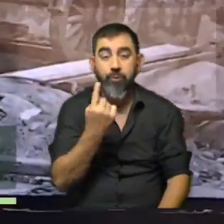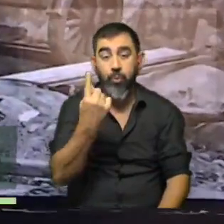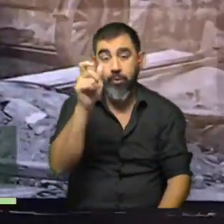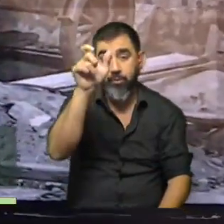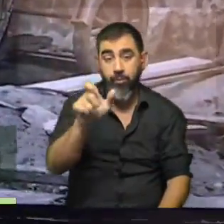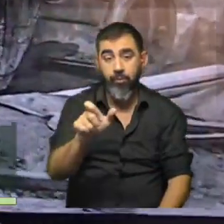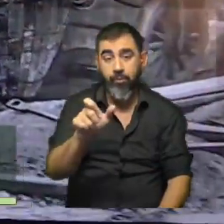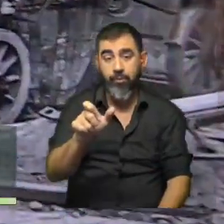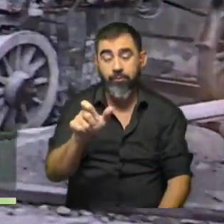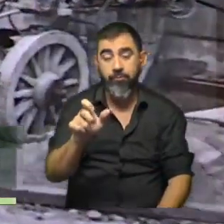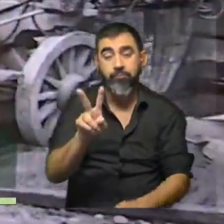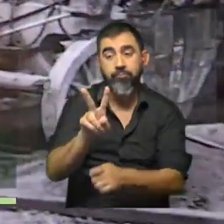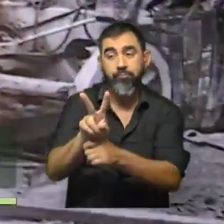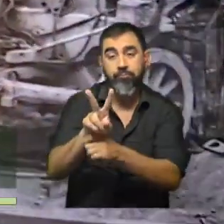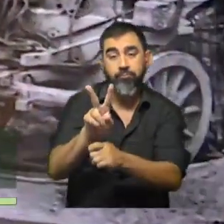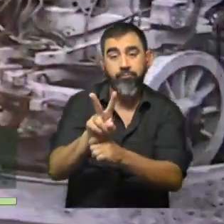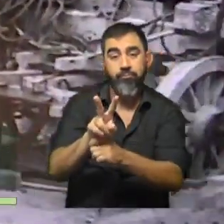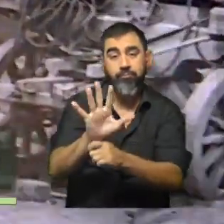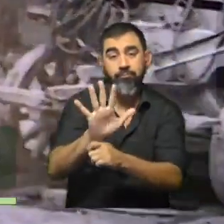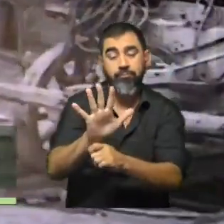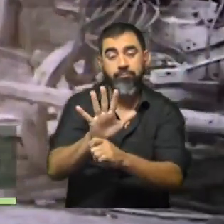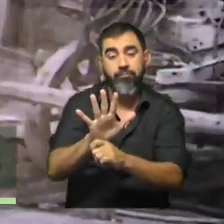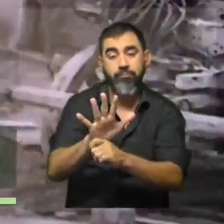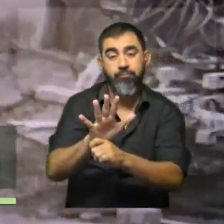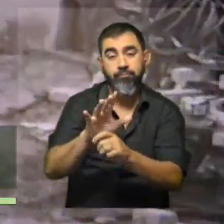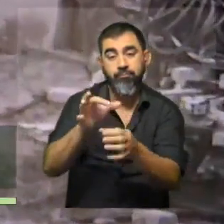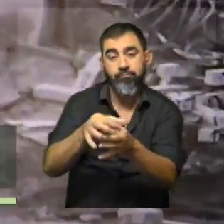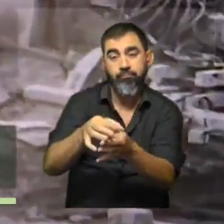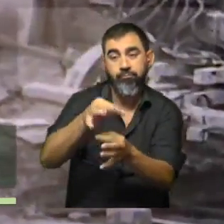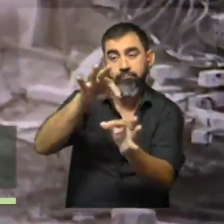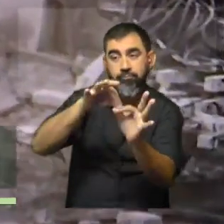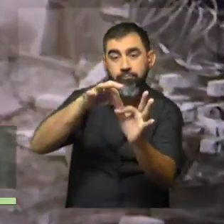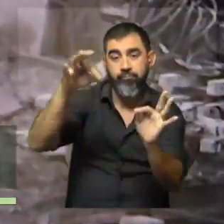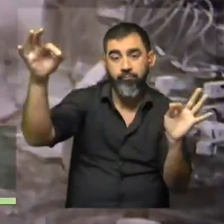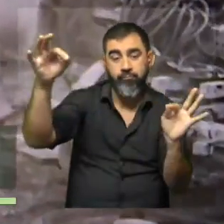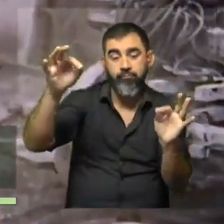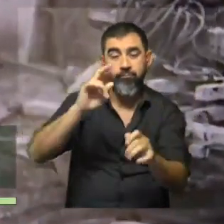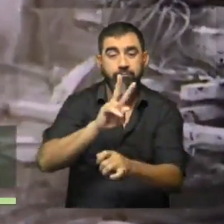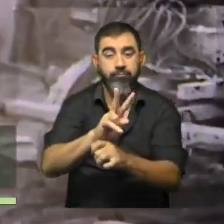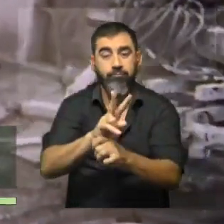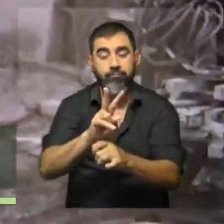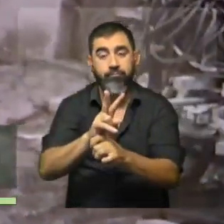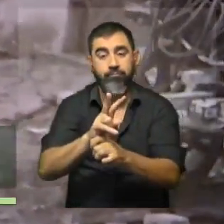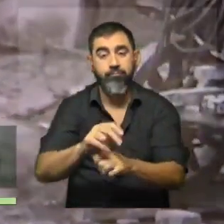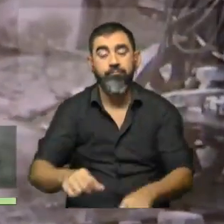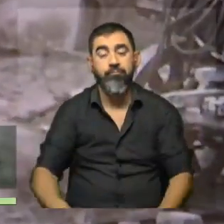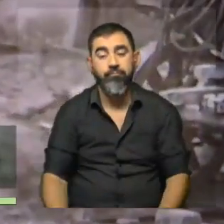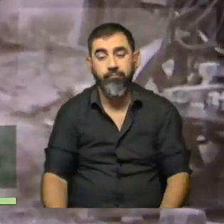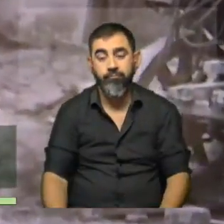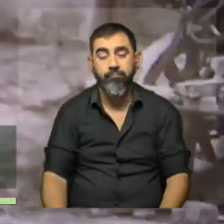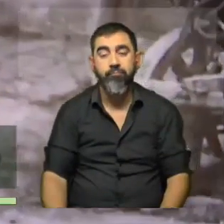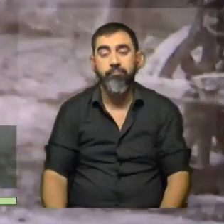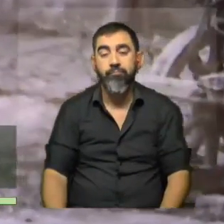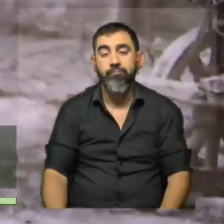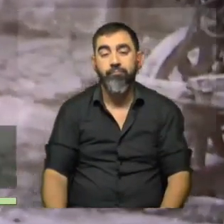seguramente sosteniendo No una especie de Viga de piola No sosteniendo este lo que sería esta